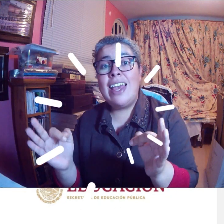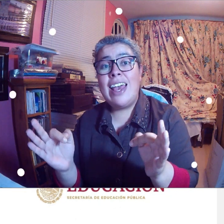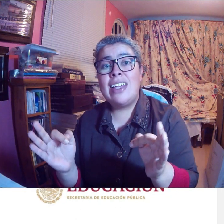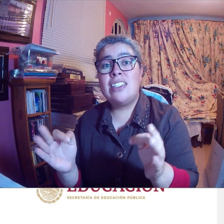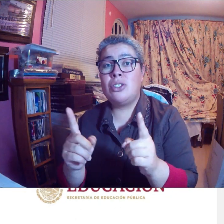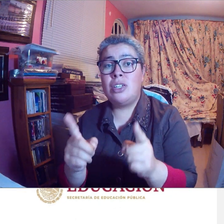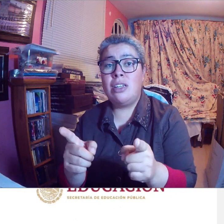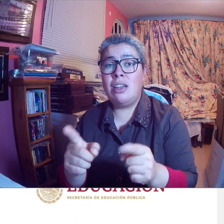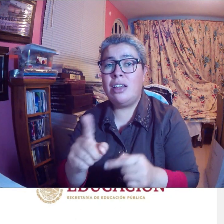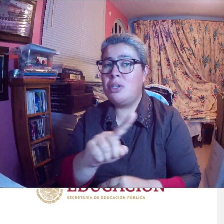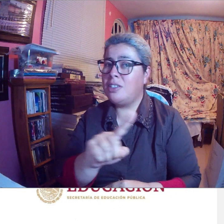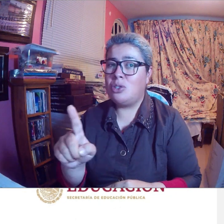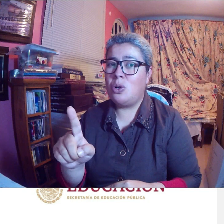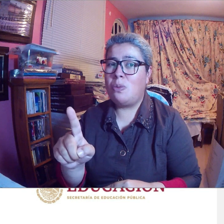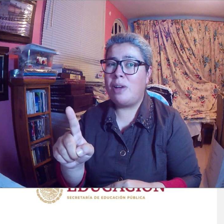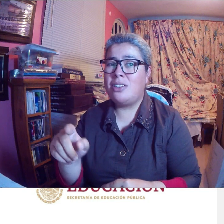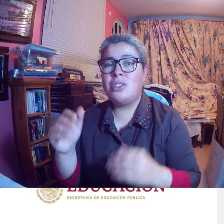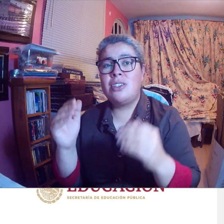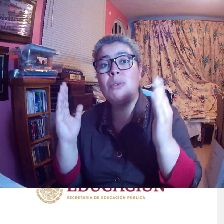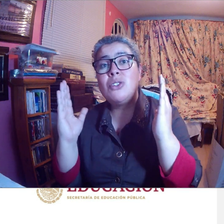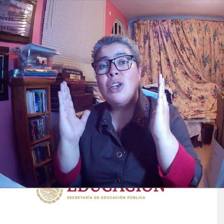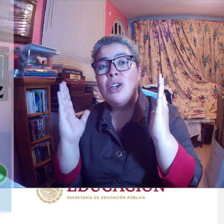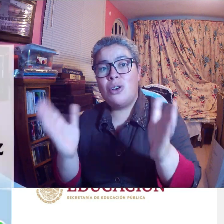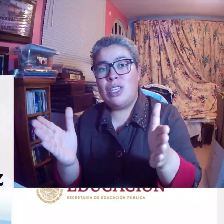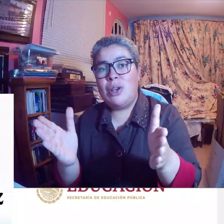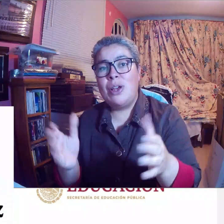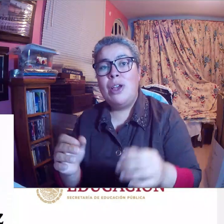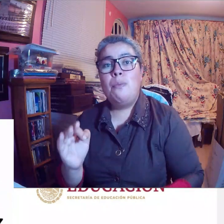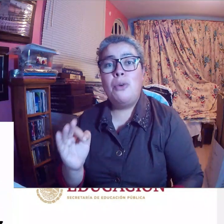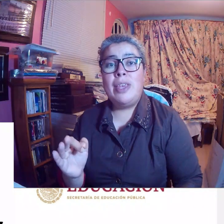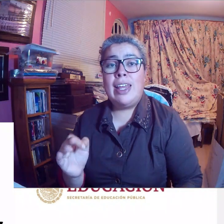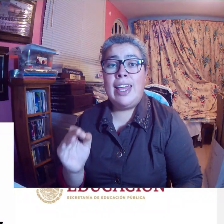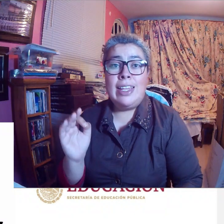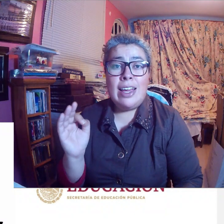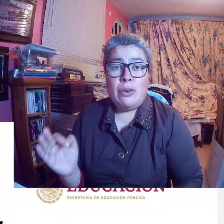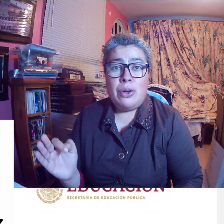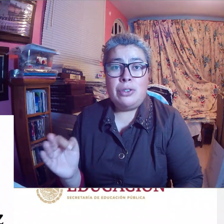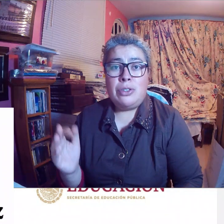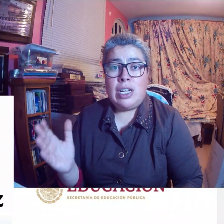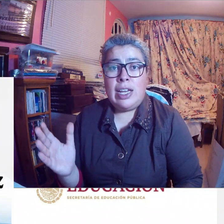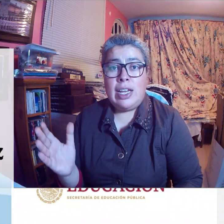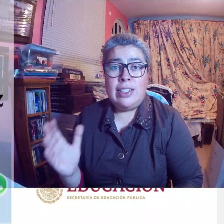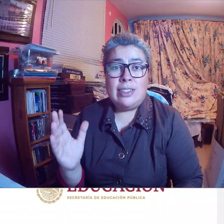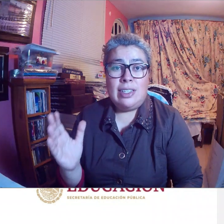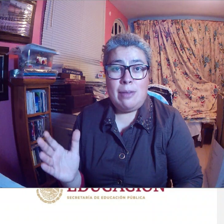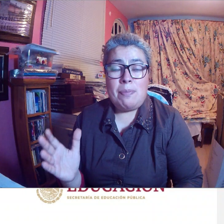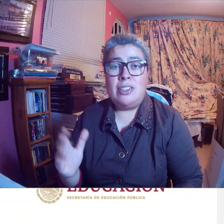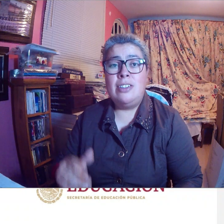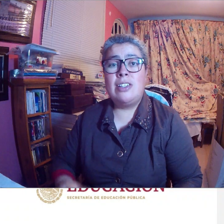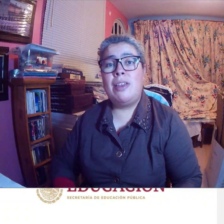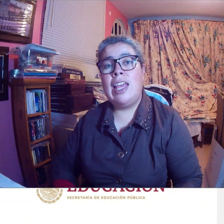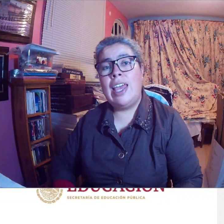La idea es demostrarte que no estás solo, maestro, estamos contigo. Muy bien, el día que hoy nos trae aquí este